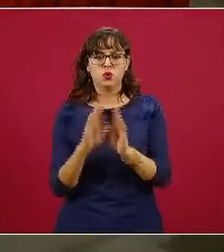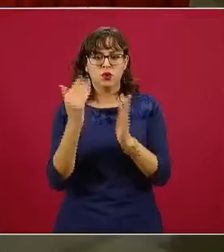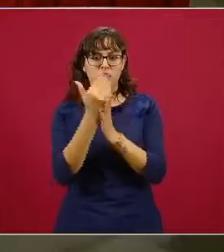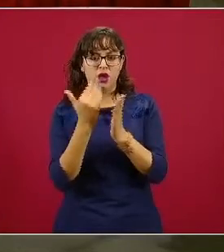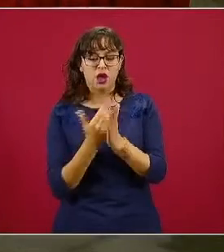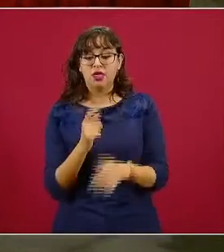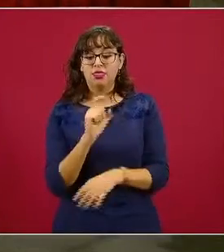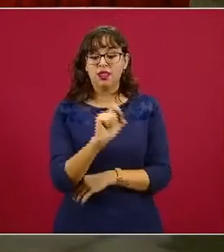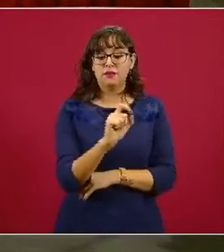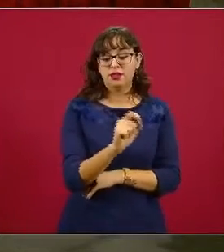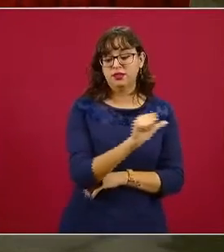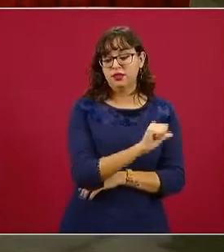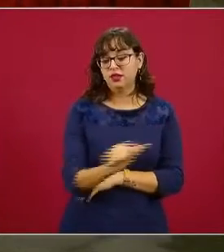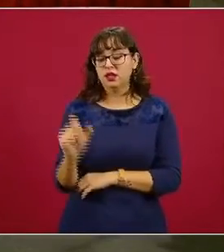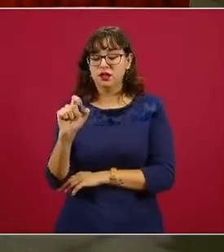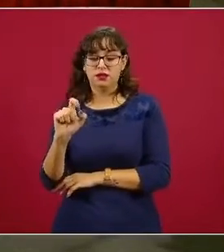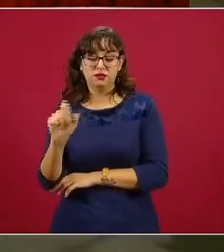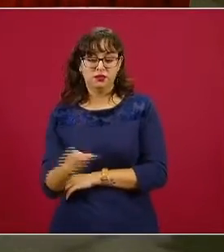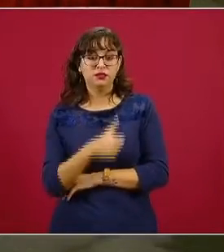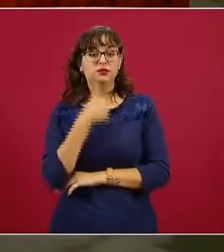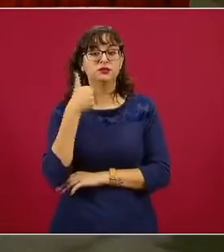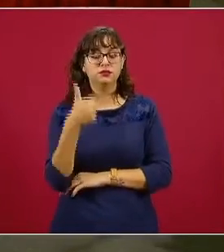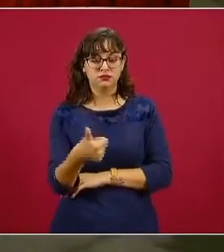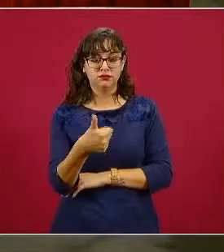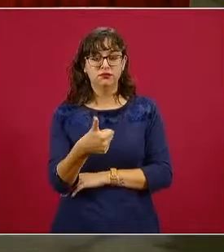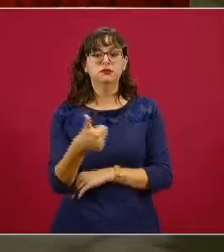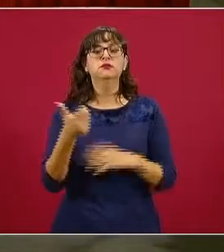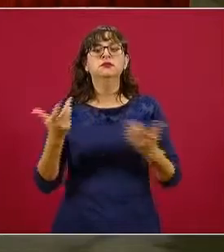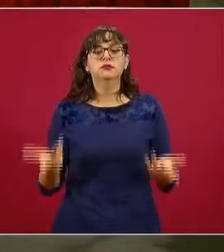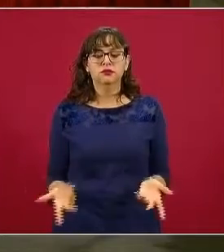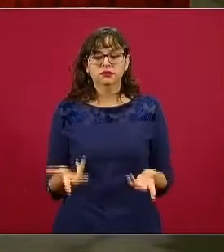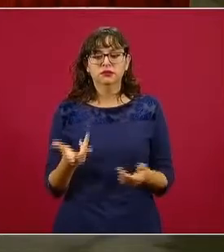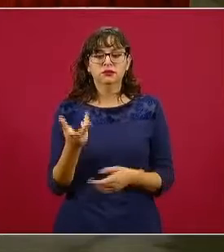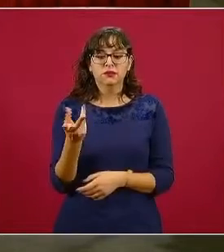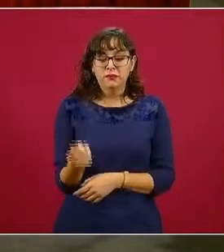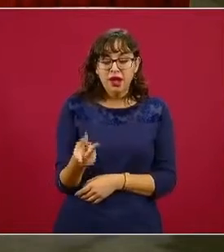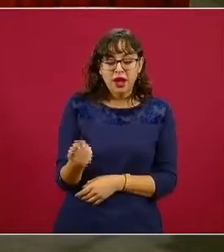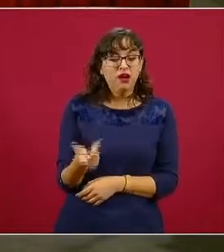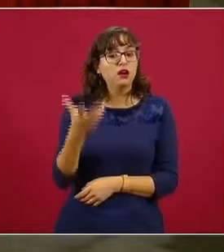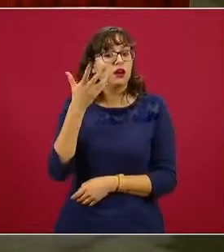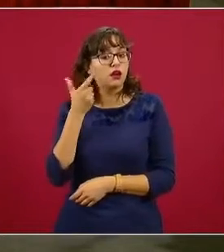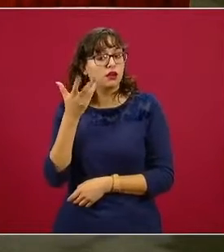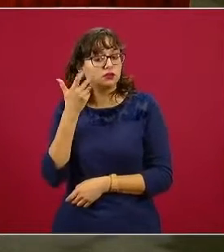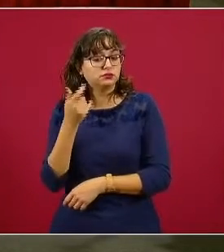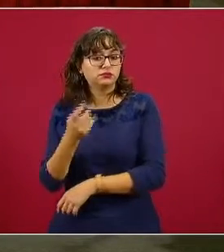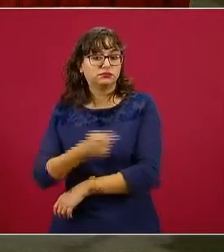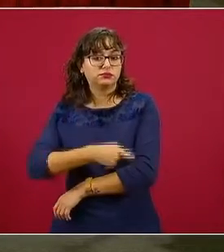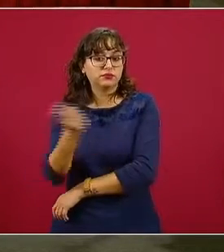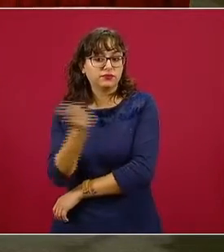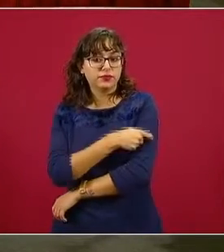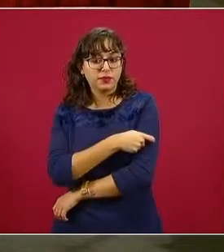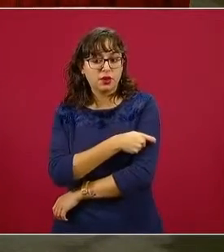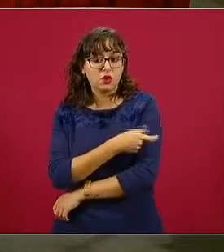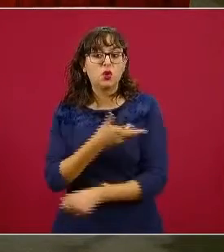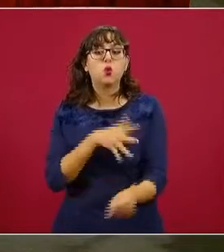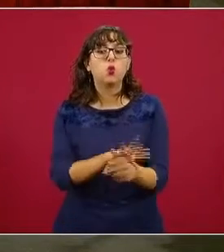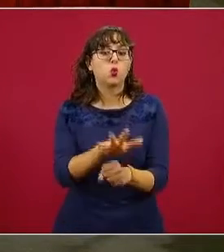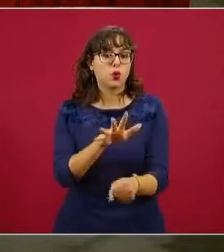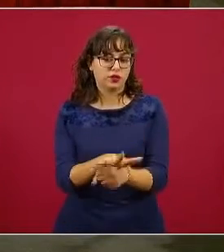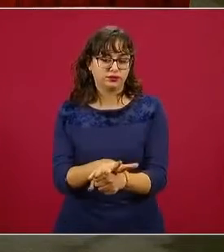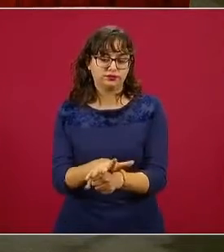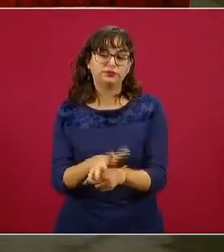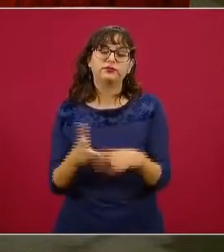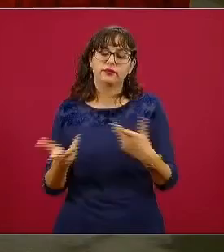al 26, una parte importante es también a qué perros y gatos vacunar. Normalmente también hay un